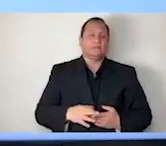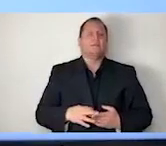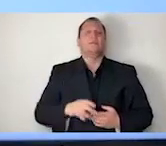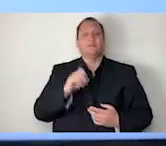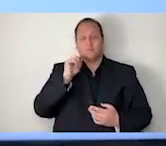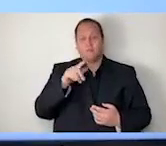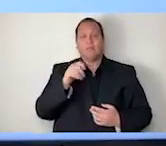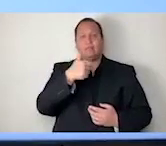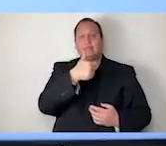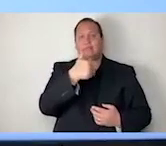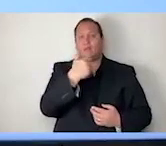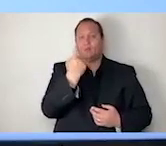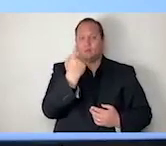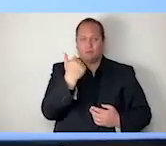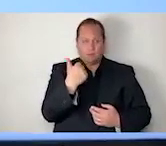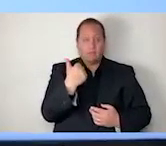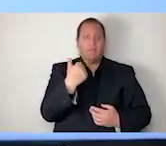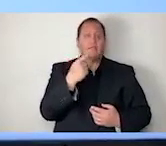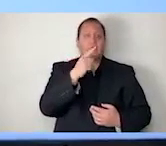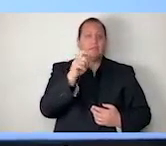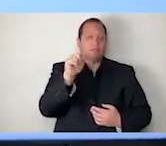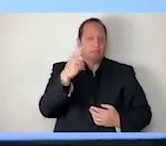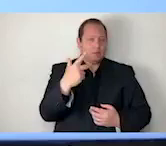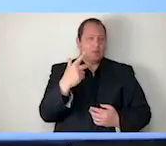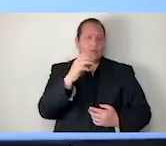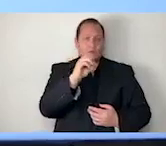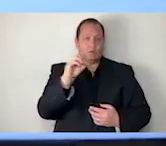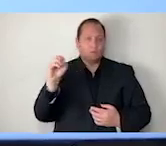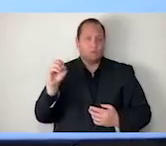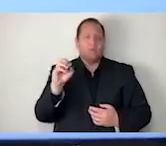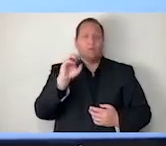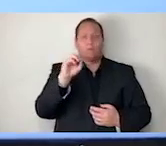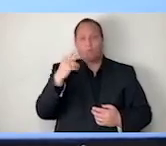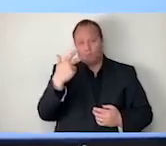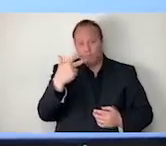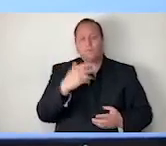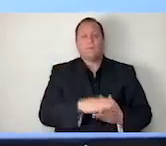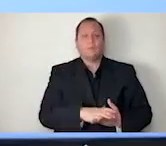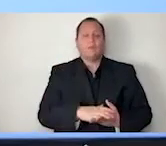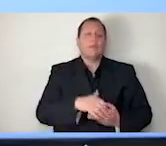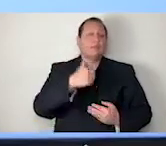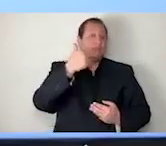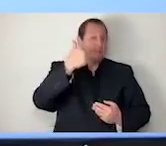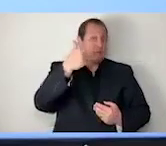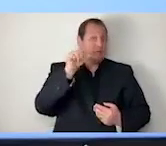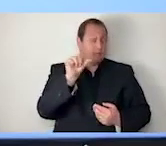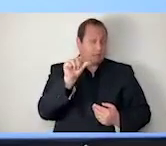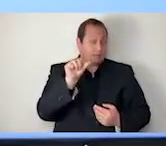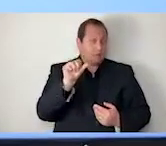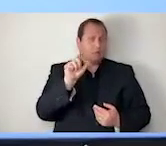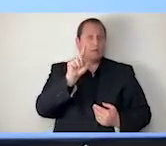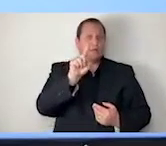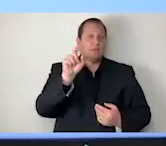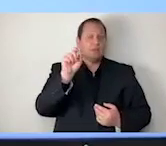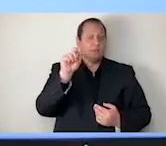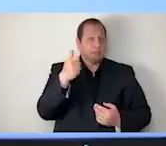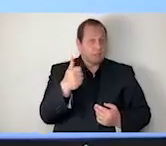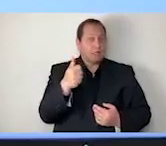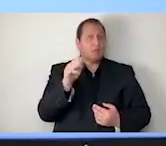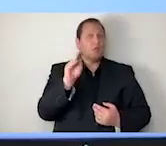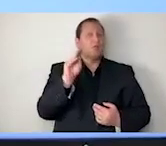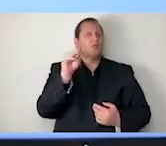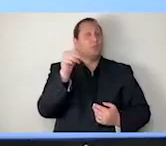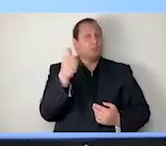quintín también en la vía 6 16 128 000 86 16